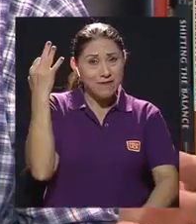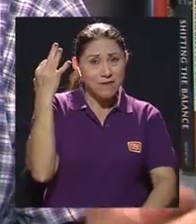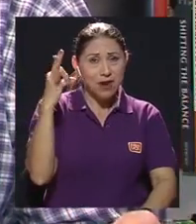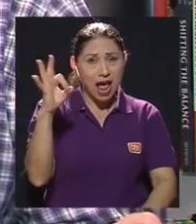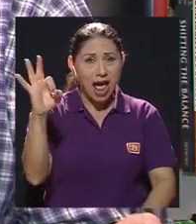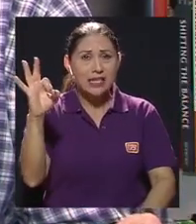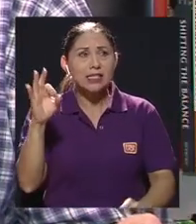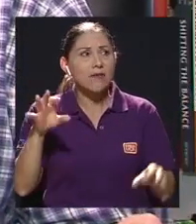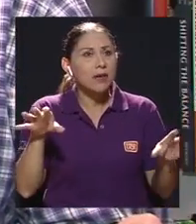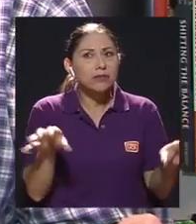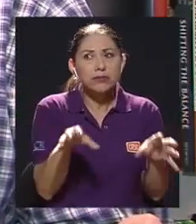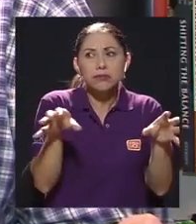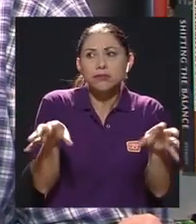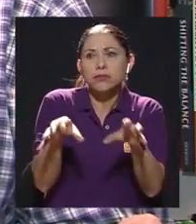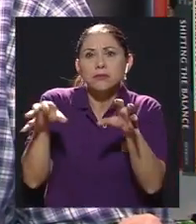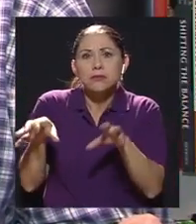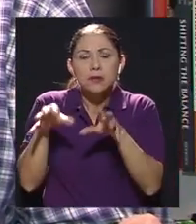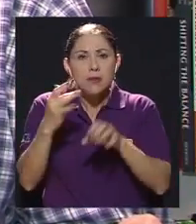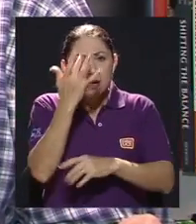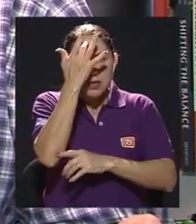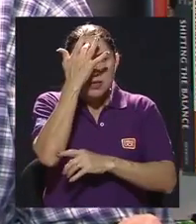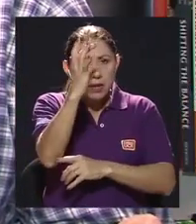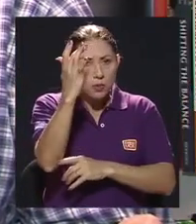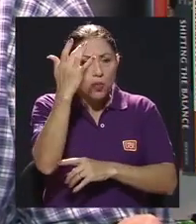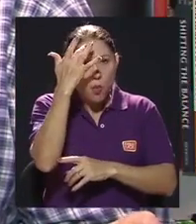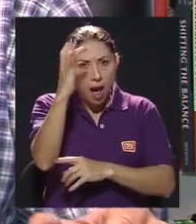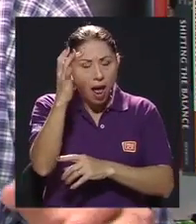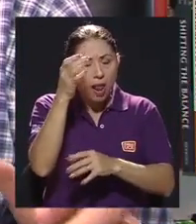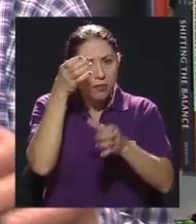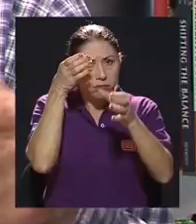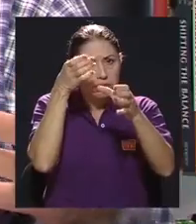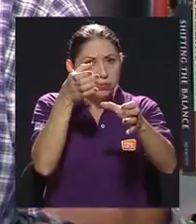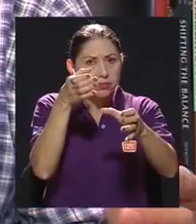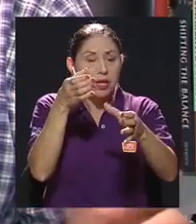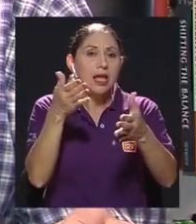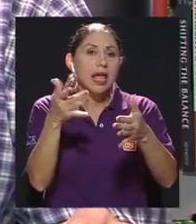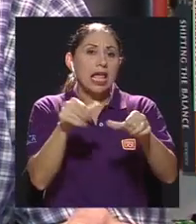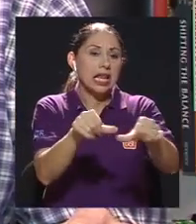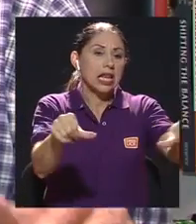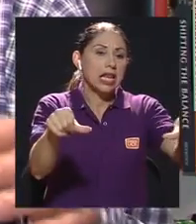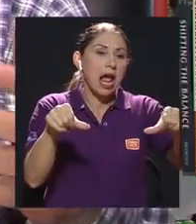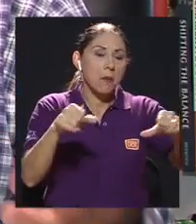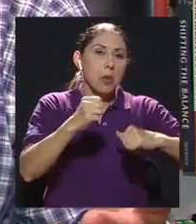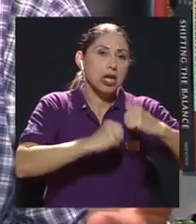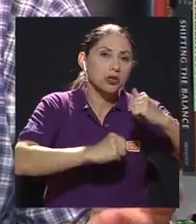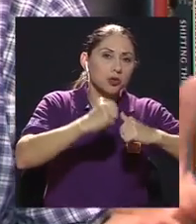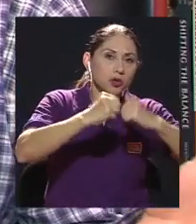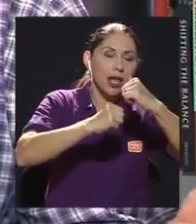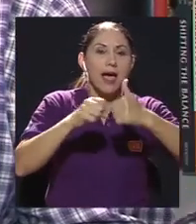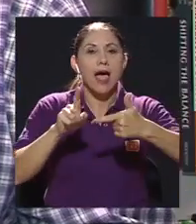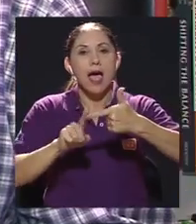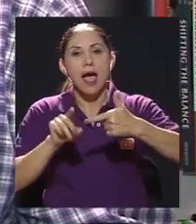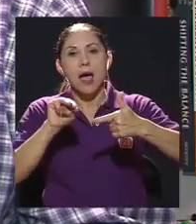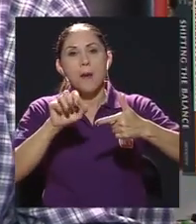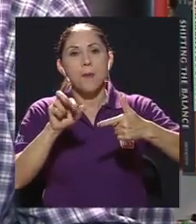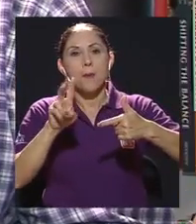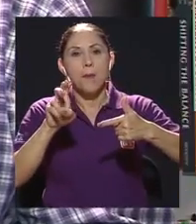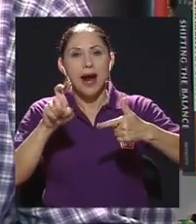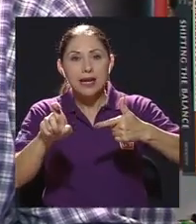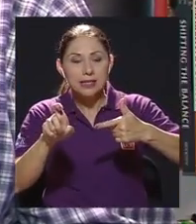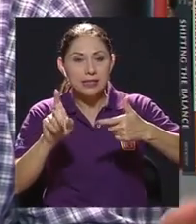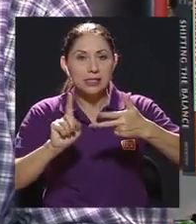efervescencia intelectual, tanto en el campo del estructuralismo, como del marxismo, como de los